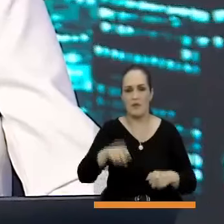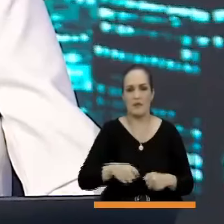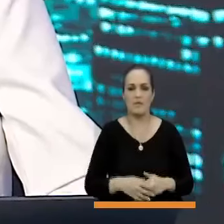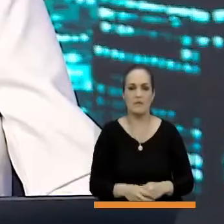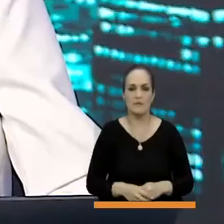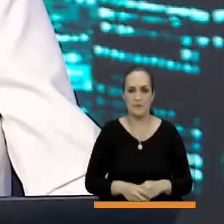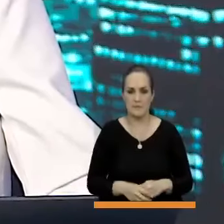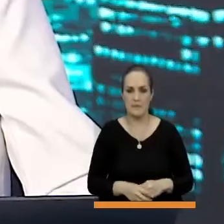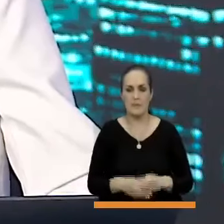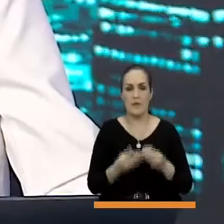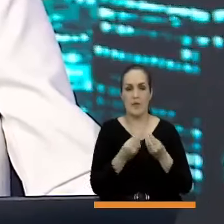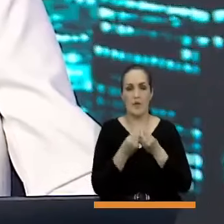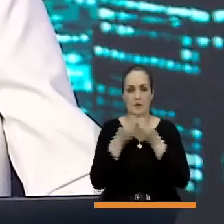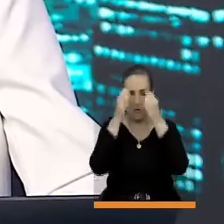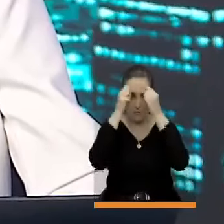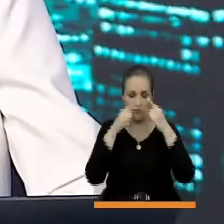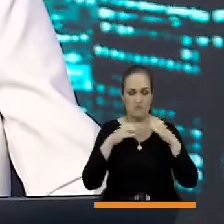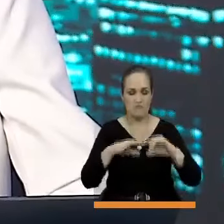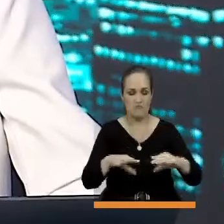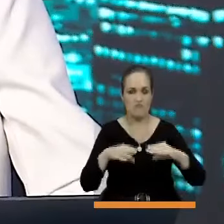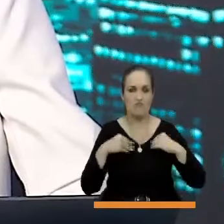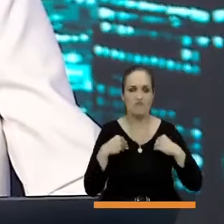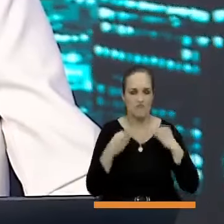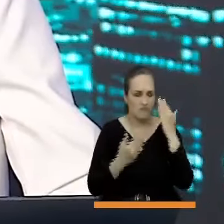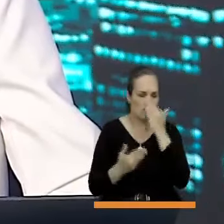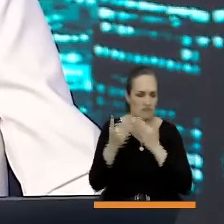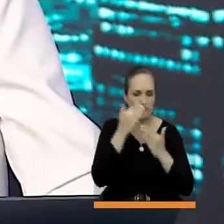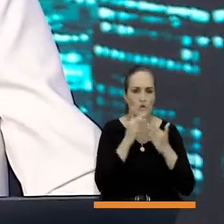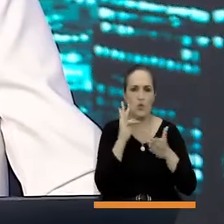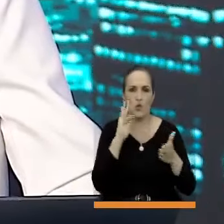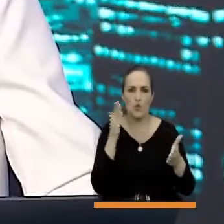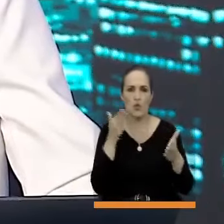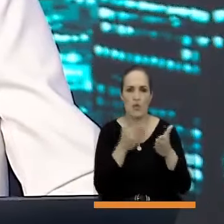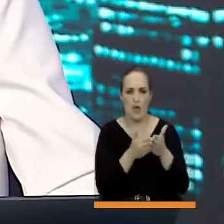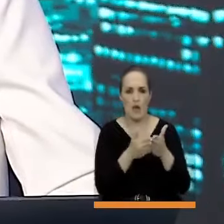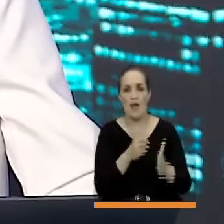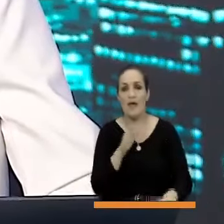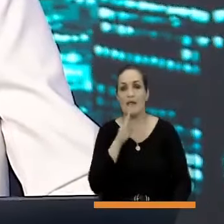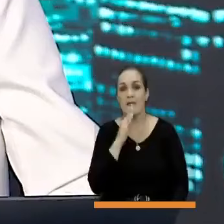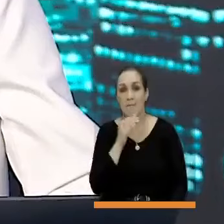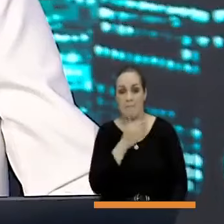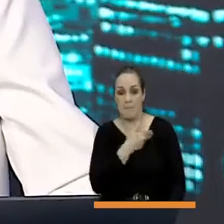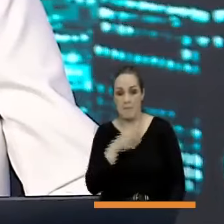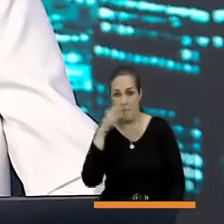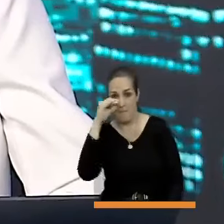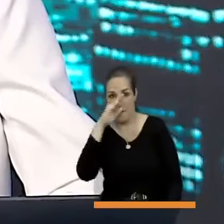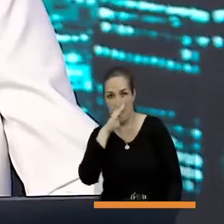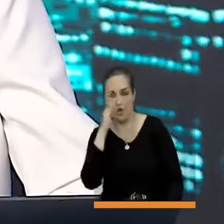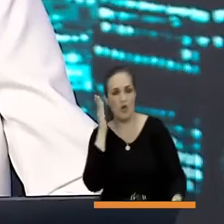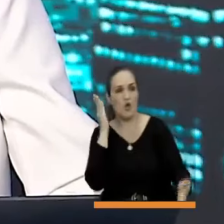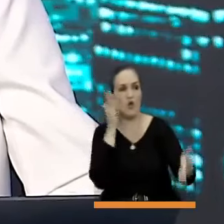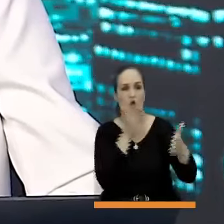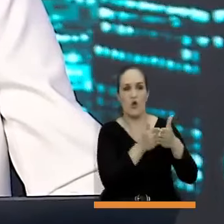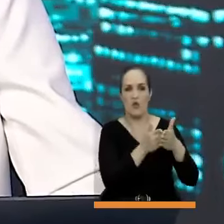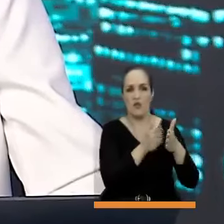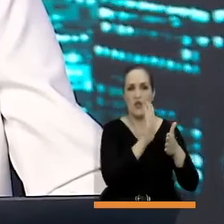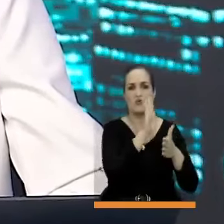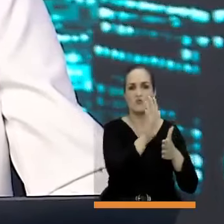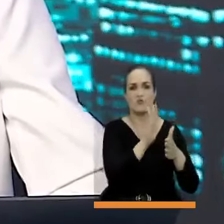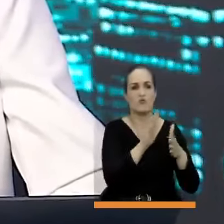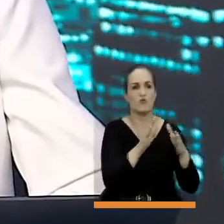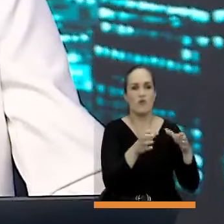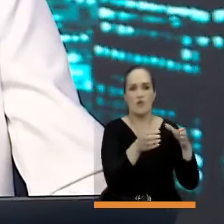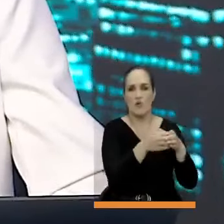El Consejo de Estado admitió y estudiará una tutela interpuesta por el presidente Gustavo Petro contra la Sala de Consulta y Servicio Civil de